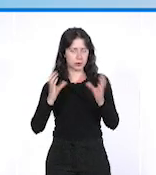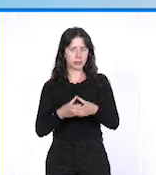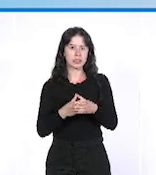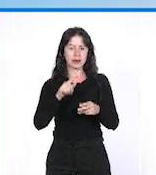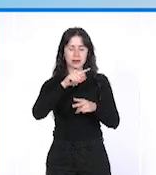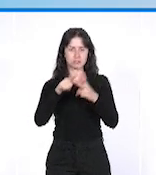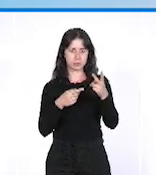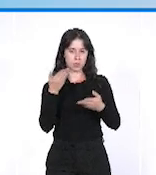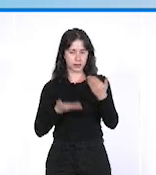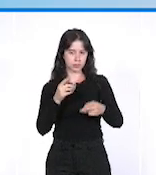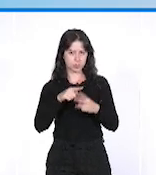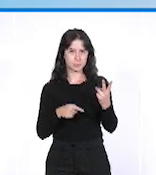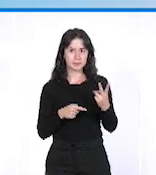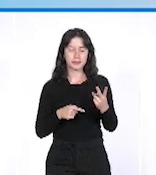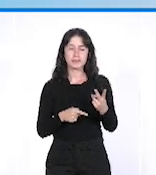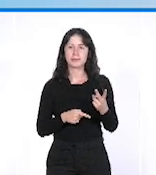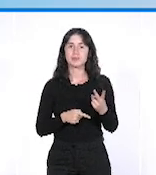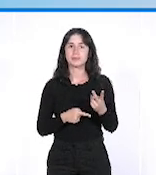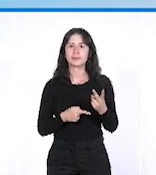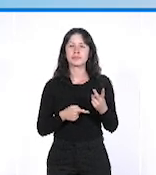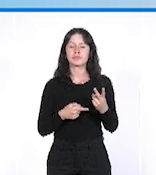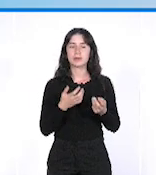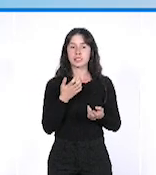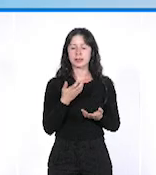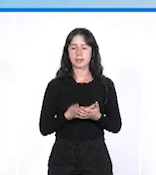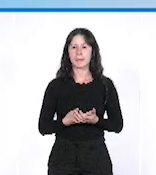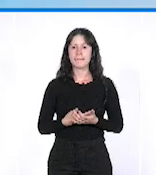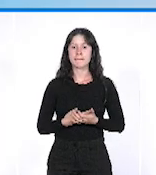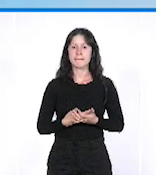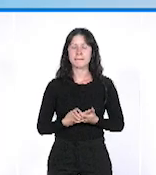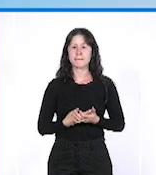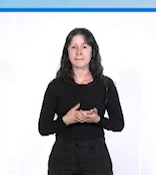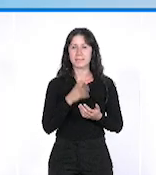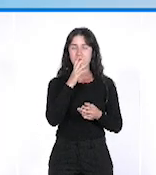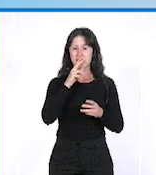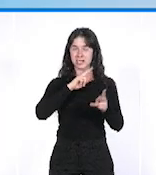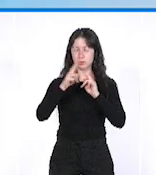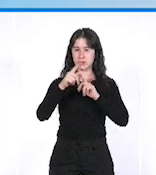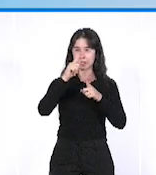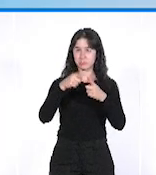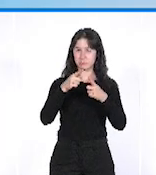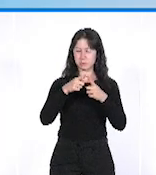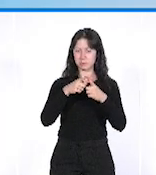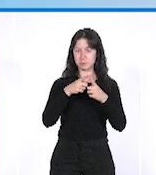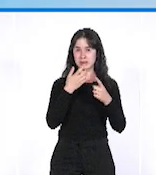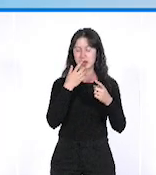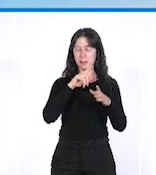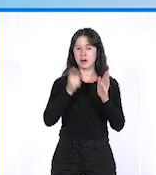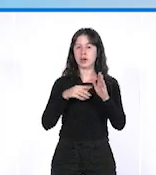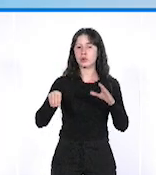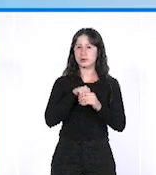dos cosas para dar respuesta al primer objetivo es decir plena inclusión quería